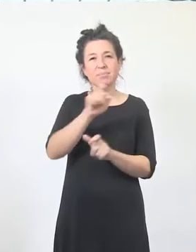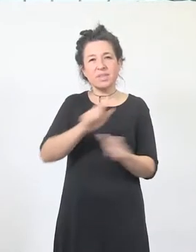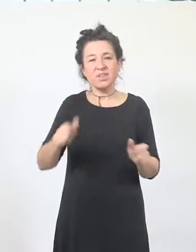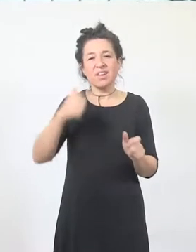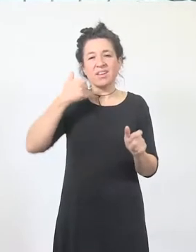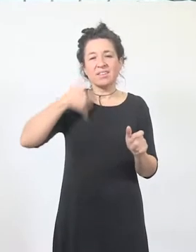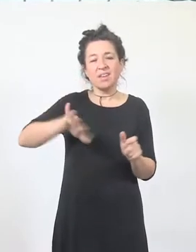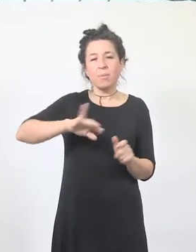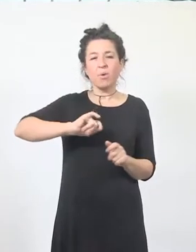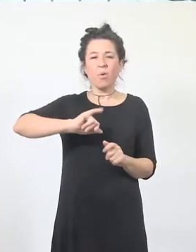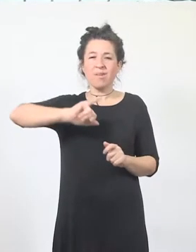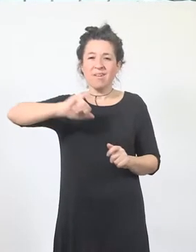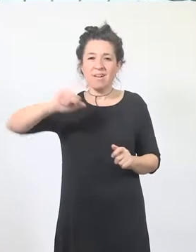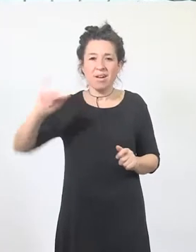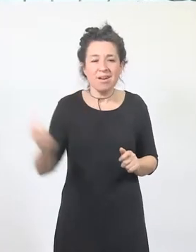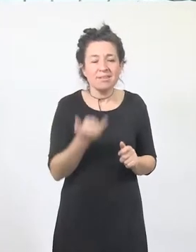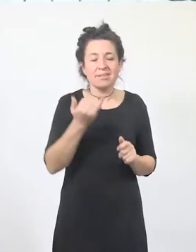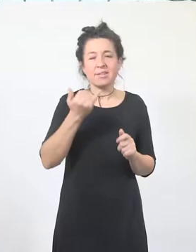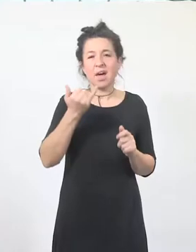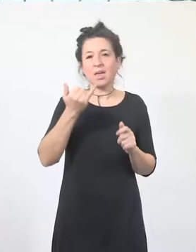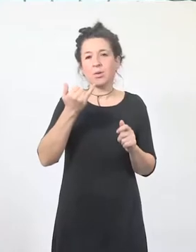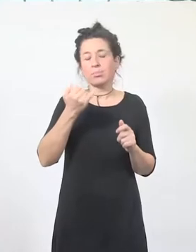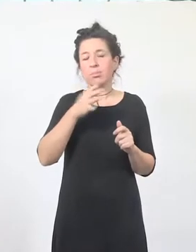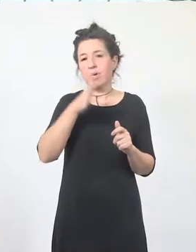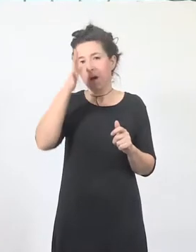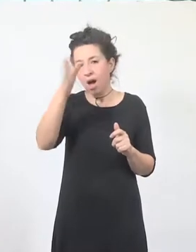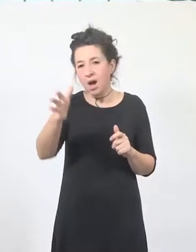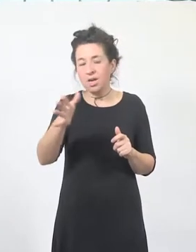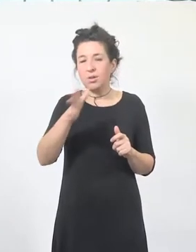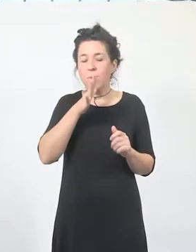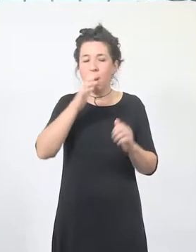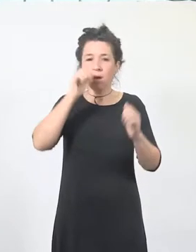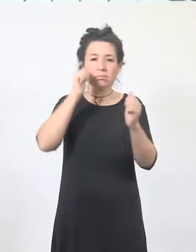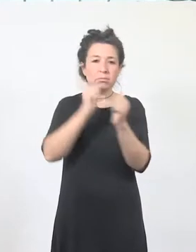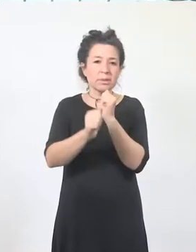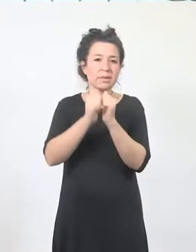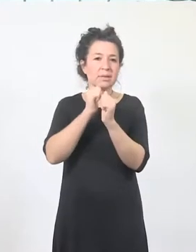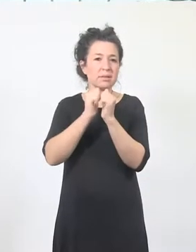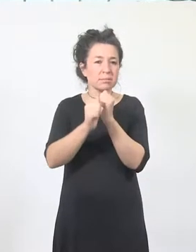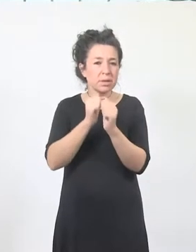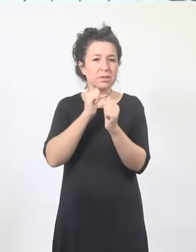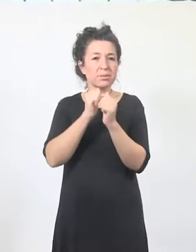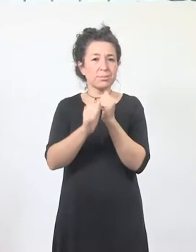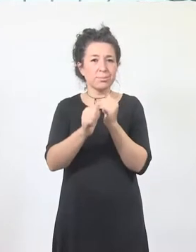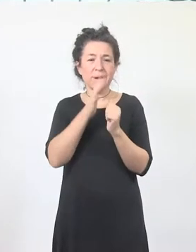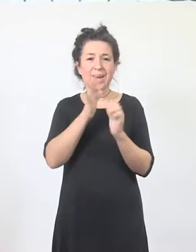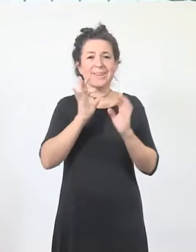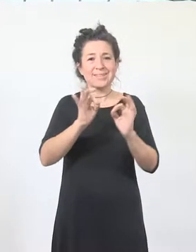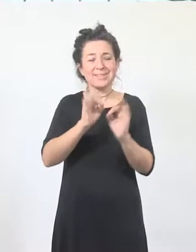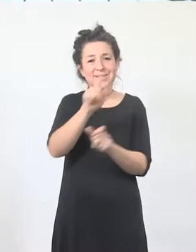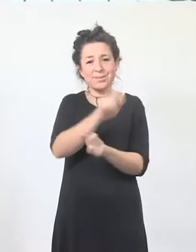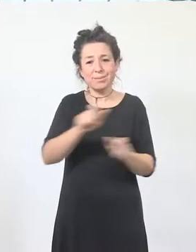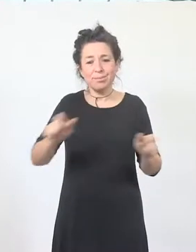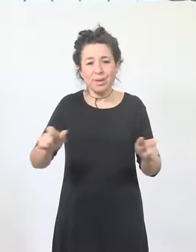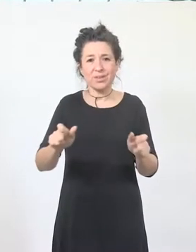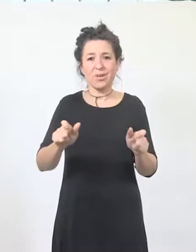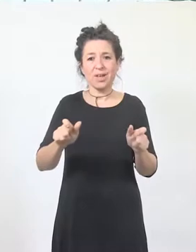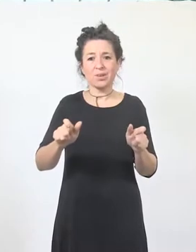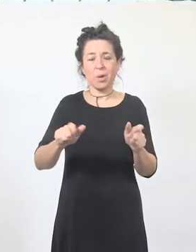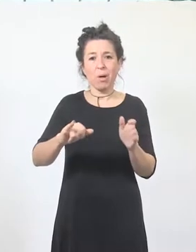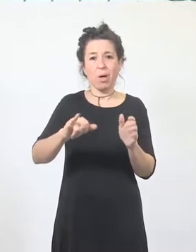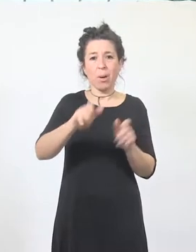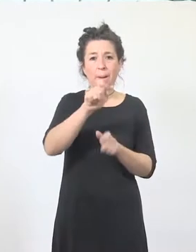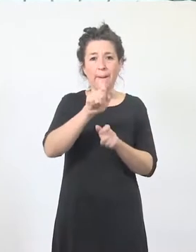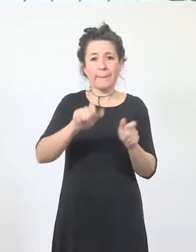estaban desgastados, estaban ya cansados de tanta espera, sobre todo los que pues,